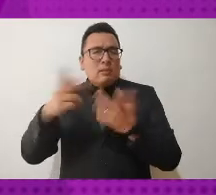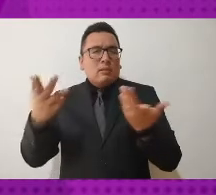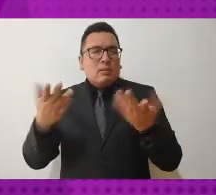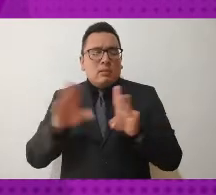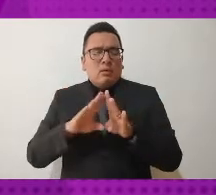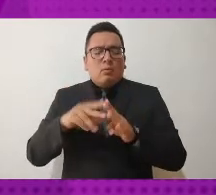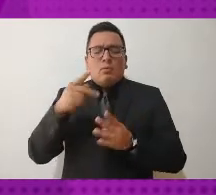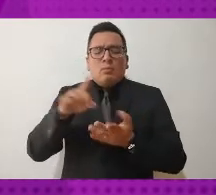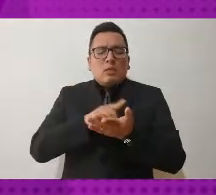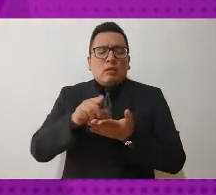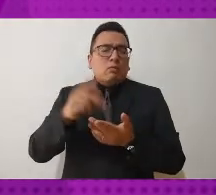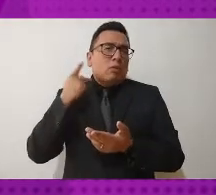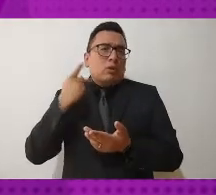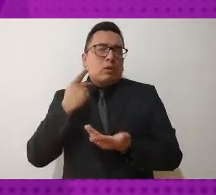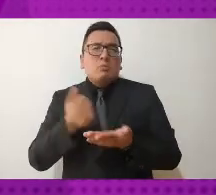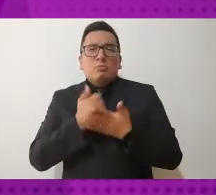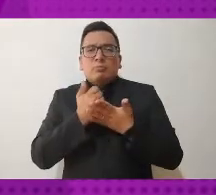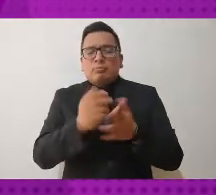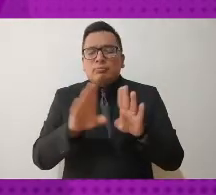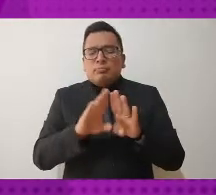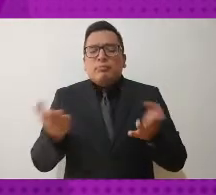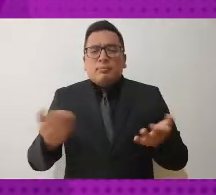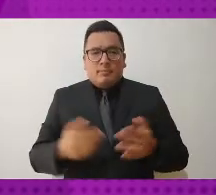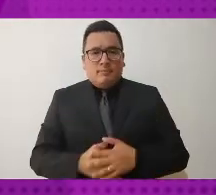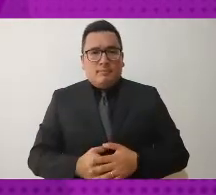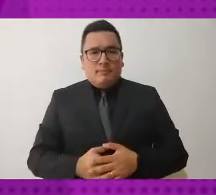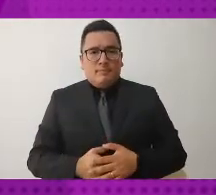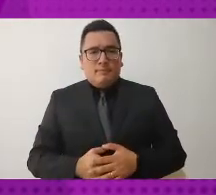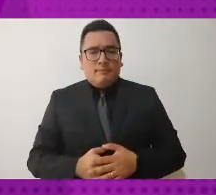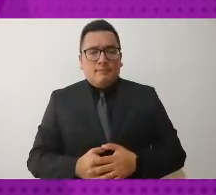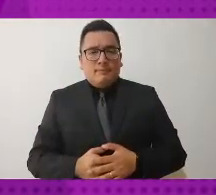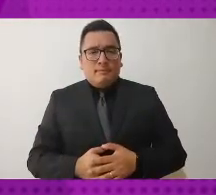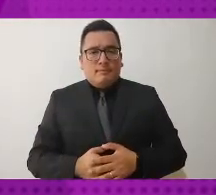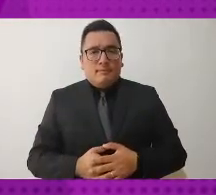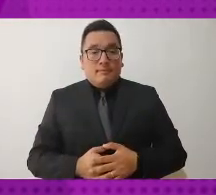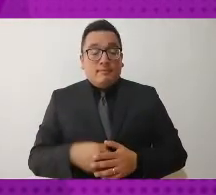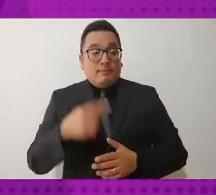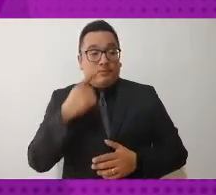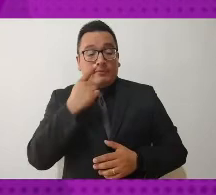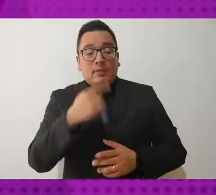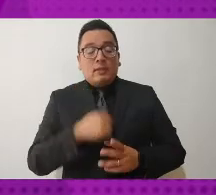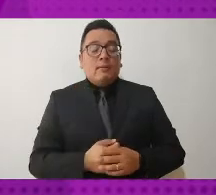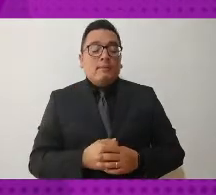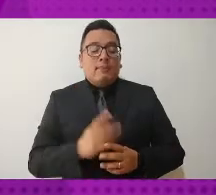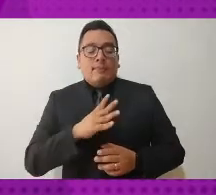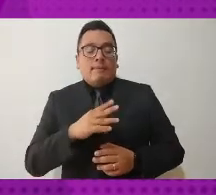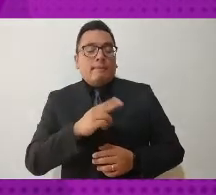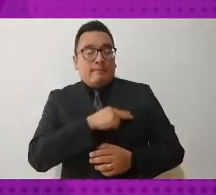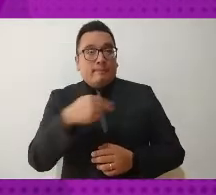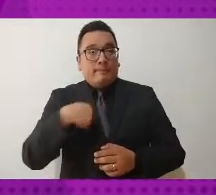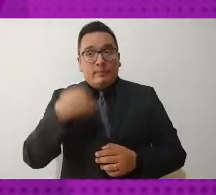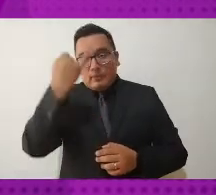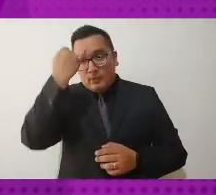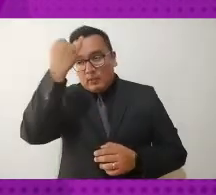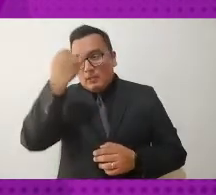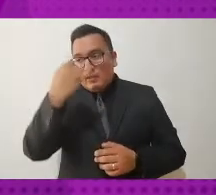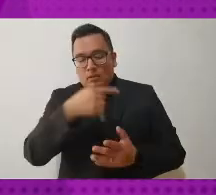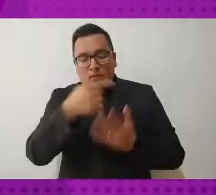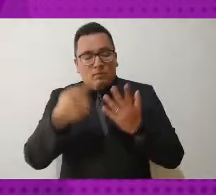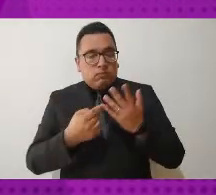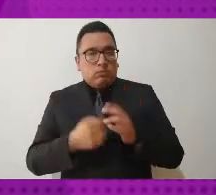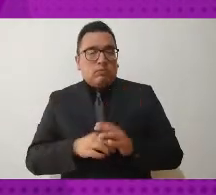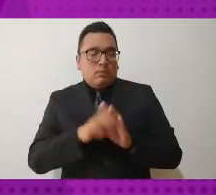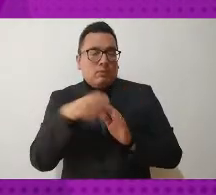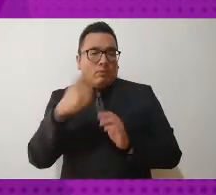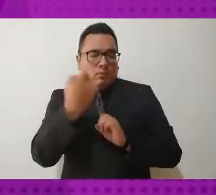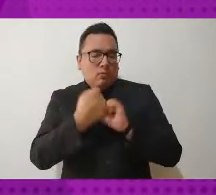ejercer sus derechos político electorales de manera efectiva Pues mira dentro de la sección de la acción afirmativa que ingresé